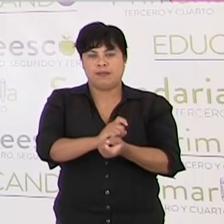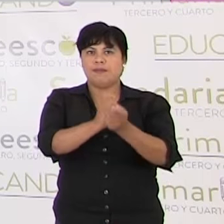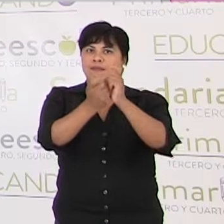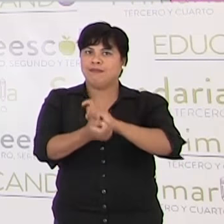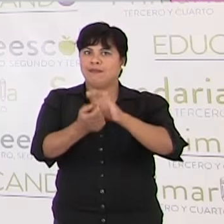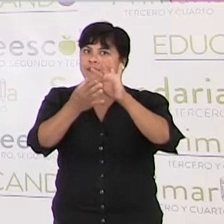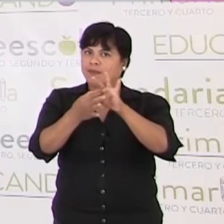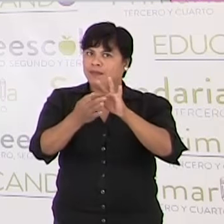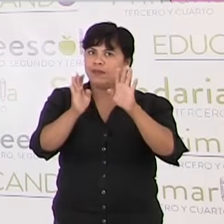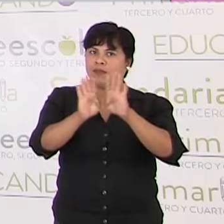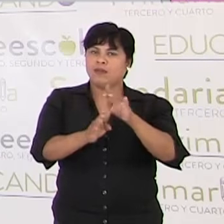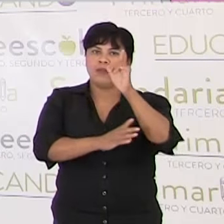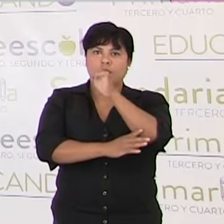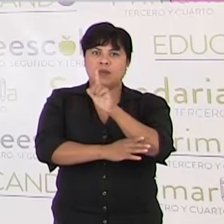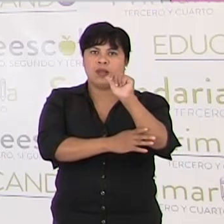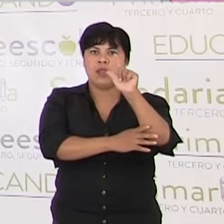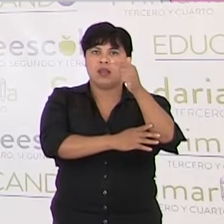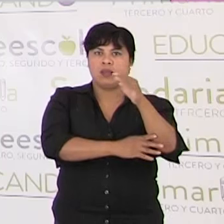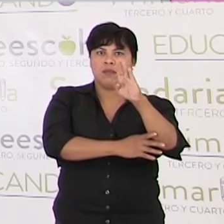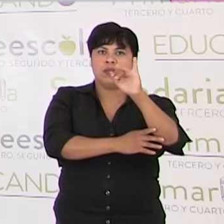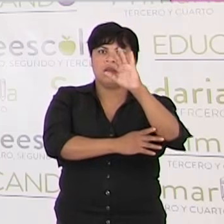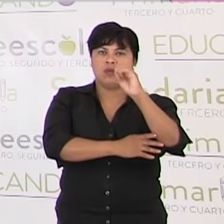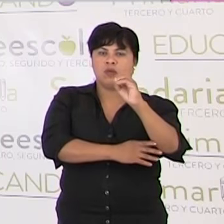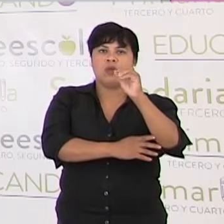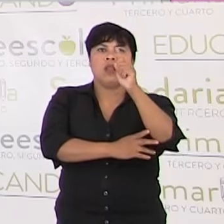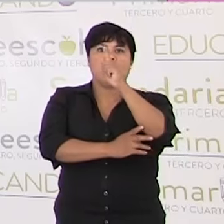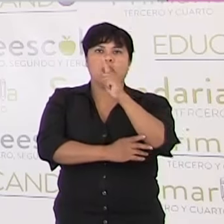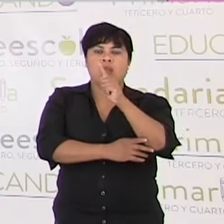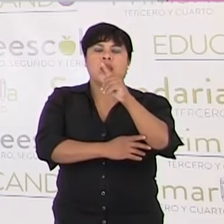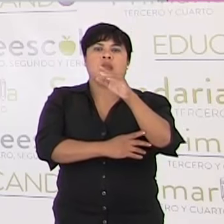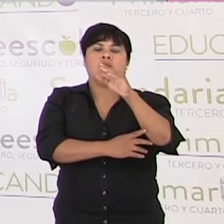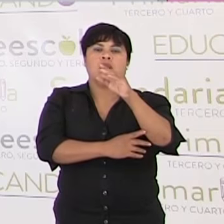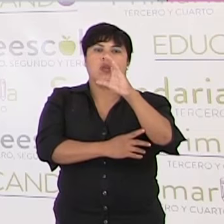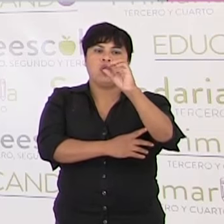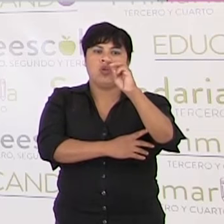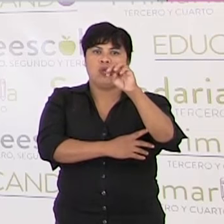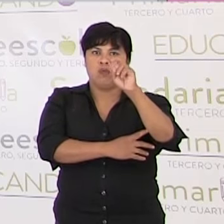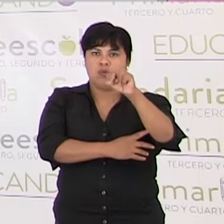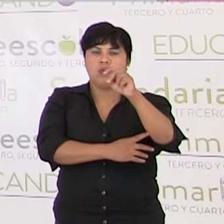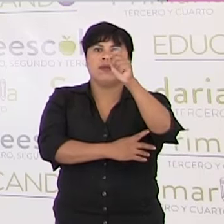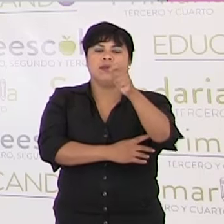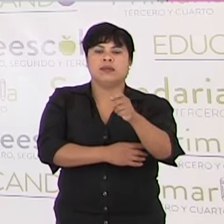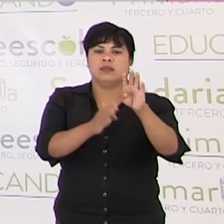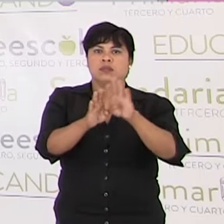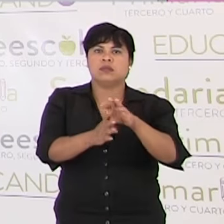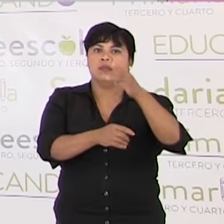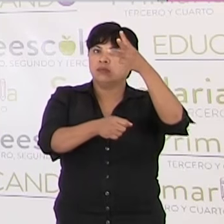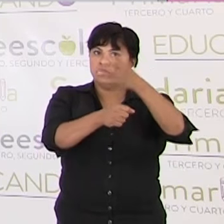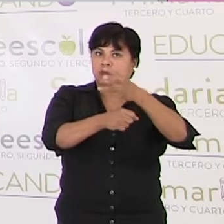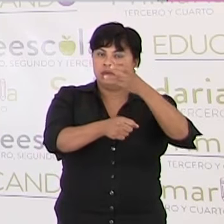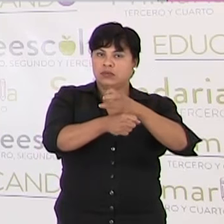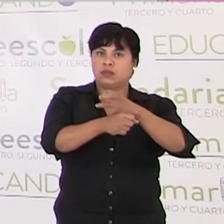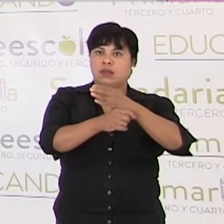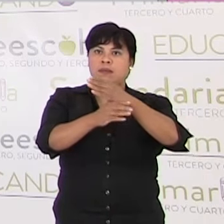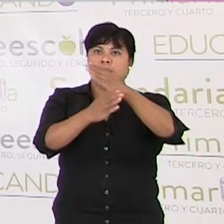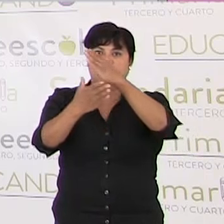Traduciendo este lenguaje algebraico al lenguaje común, ¿sí? Quedaría como la tercera